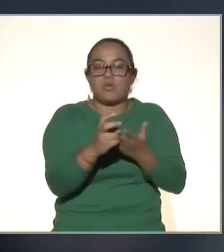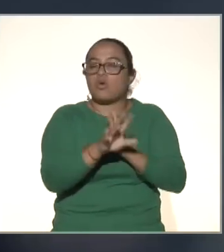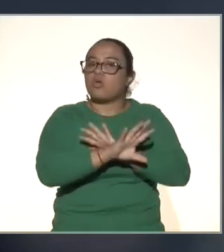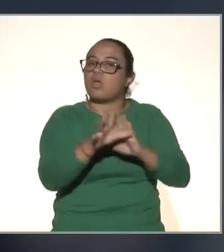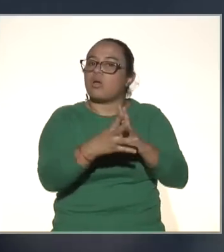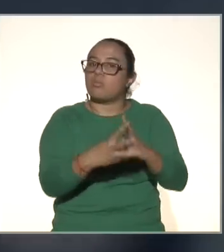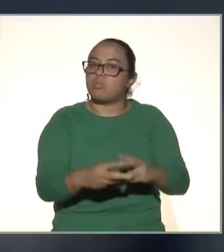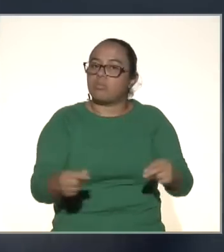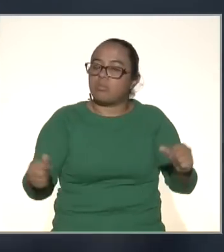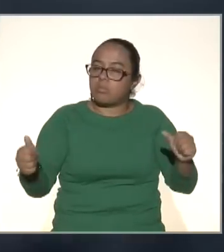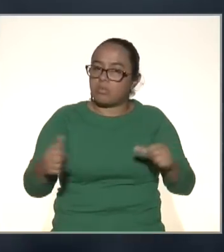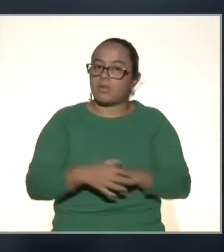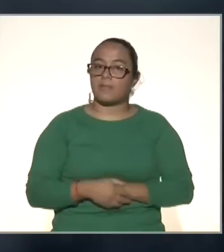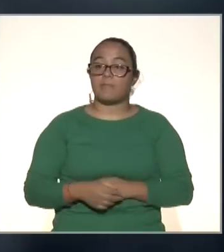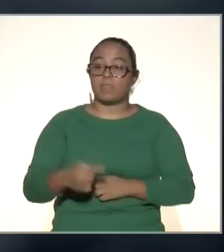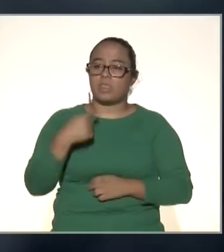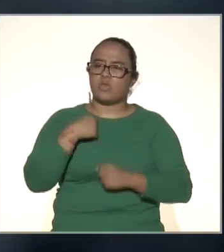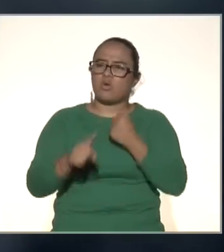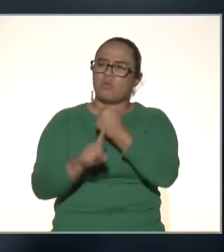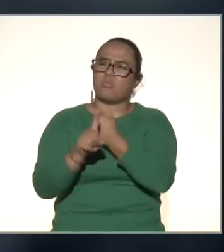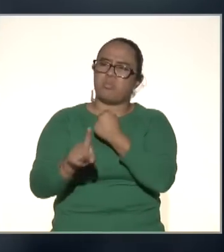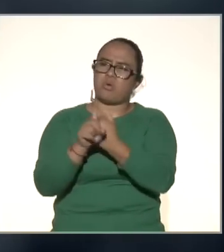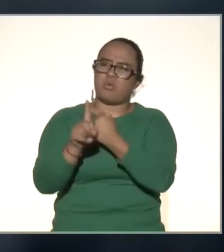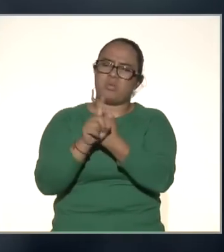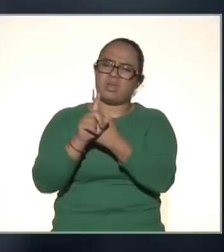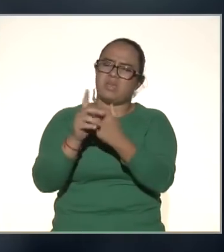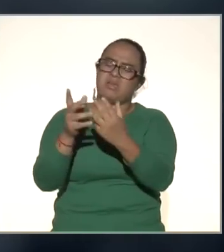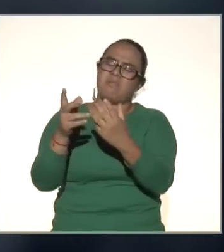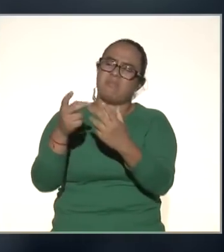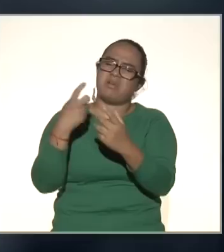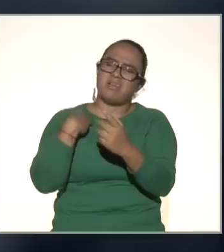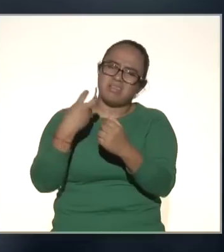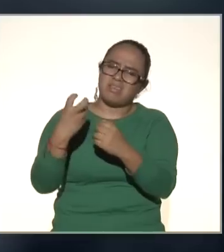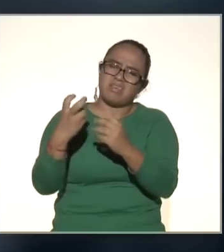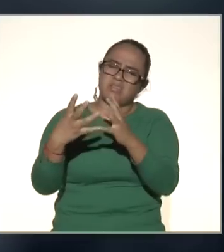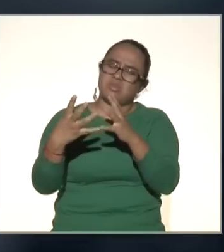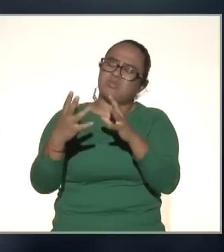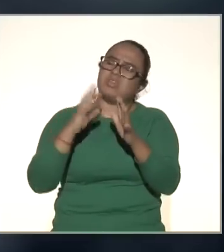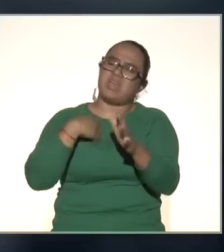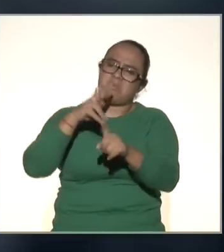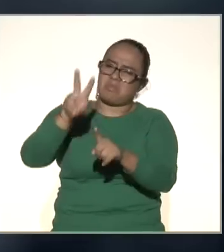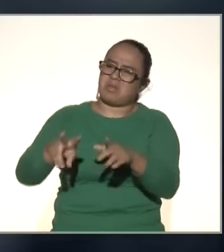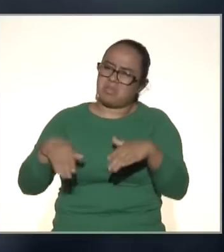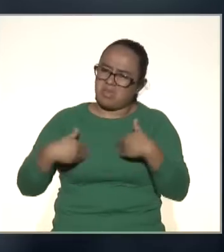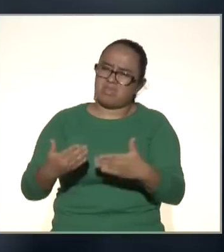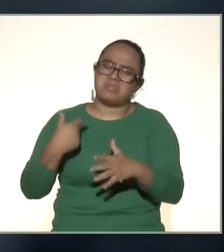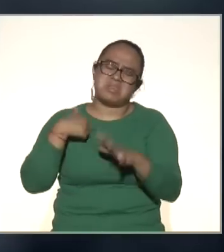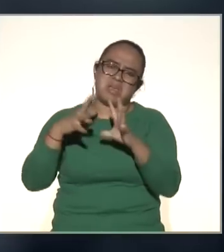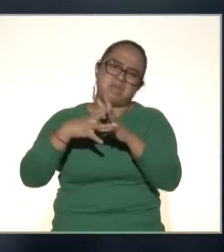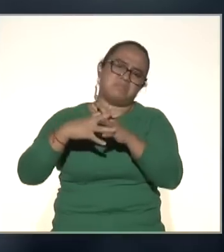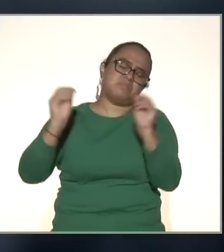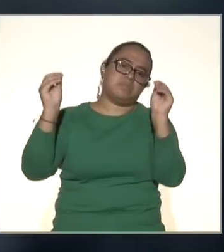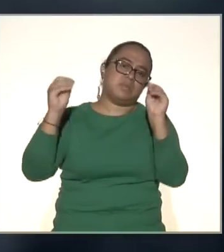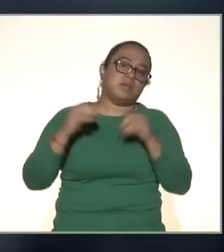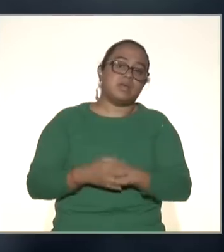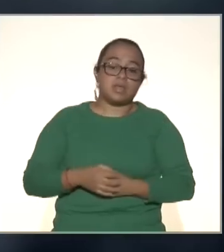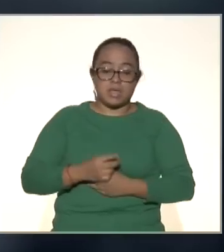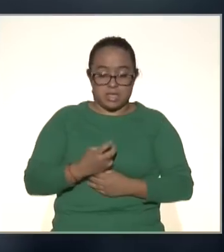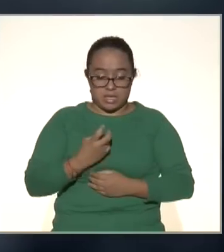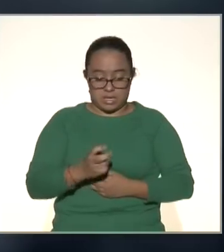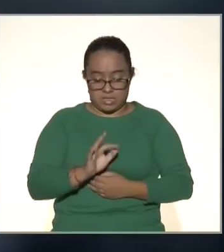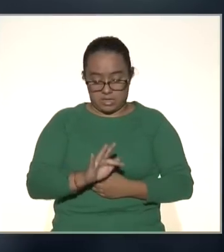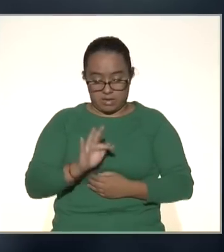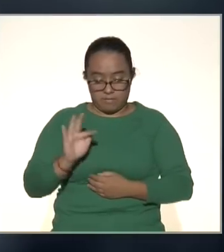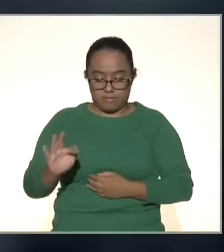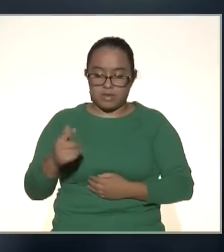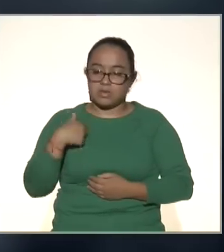los conflictos de familia alejándome y diciendo la verdad. En estas fechas yo me apoyo